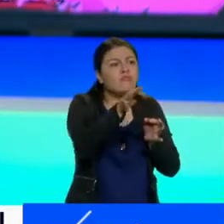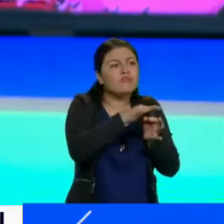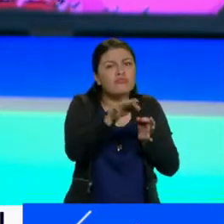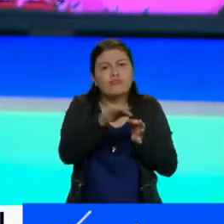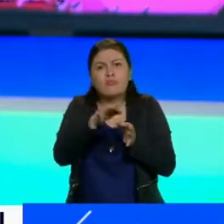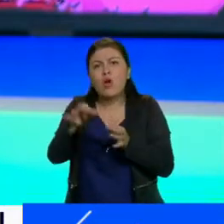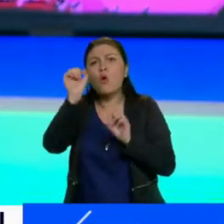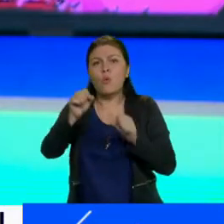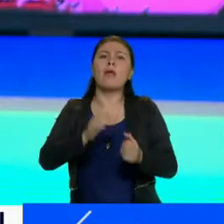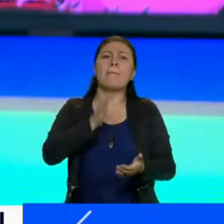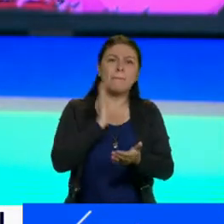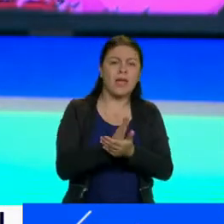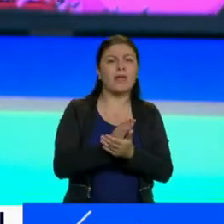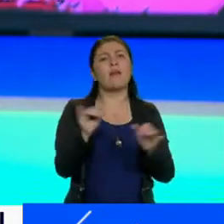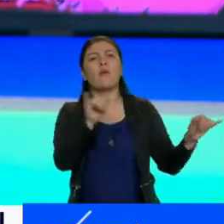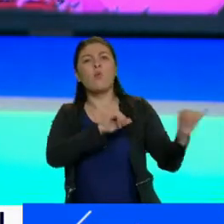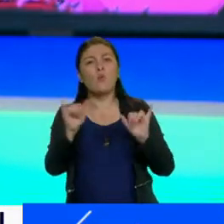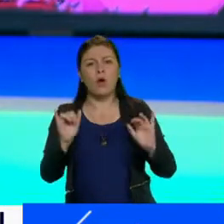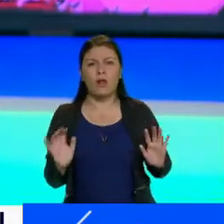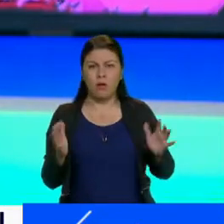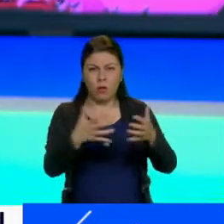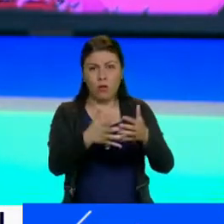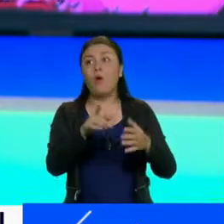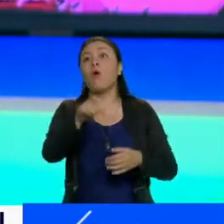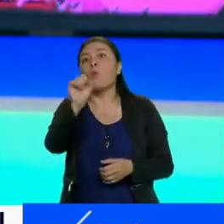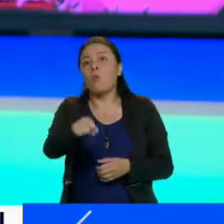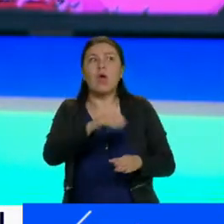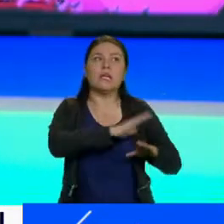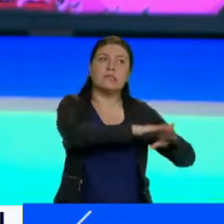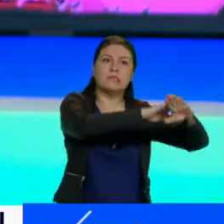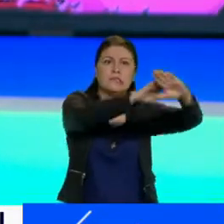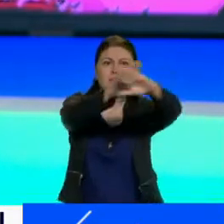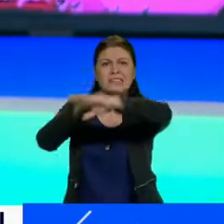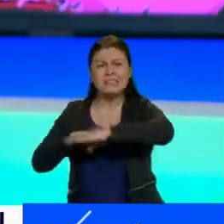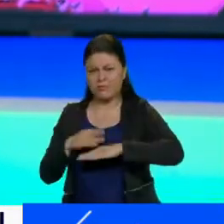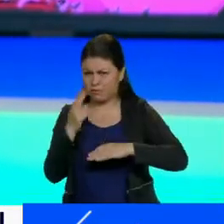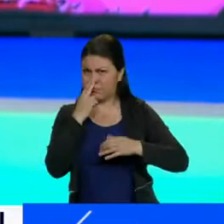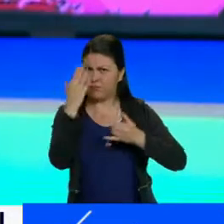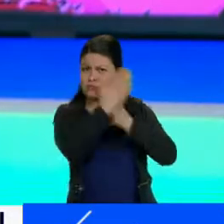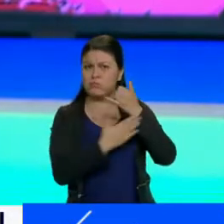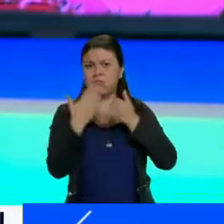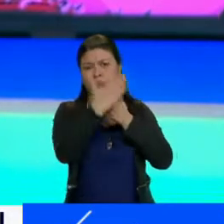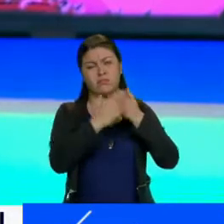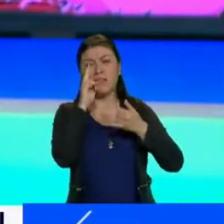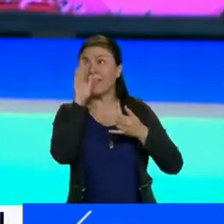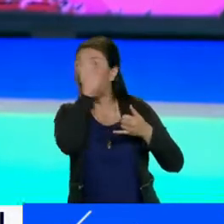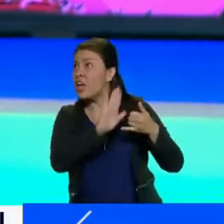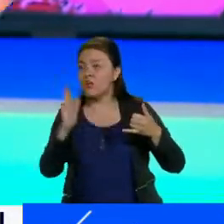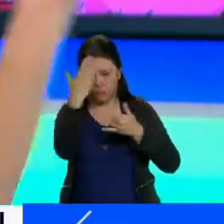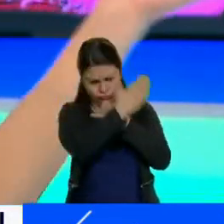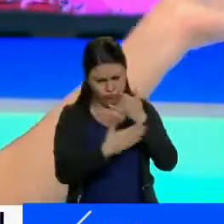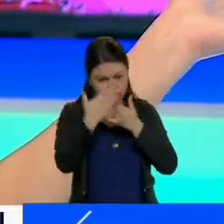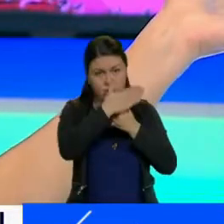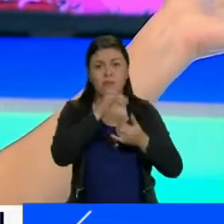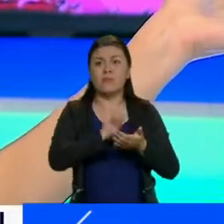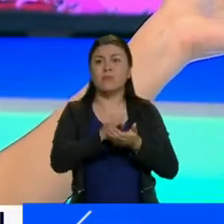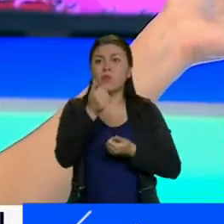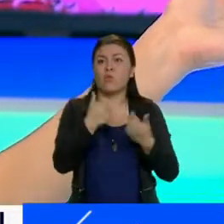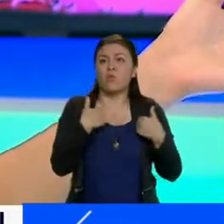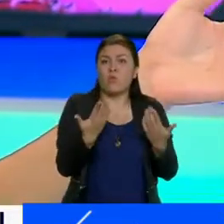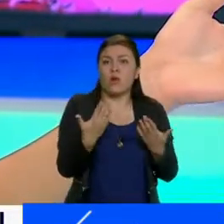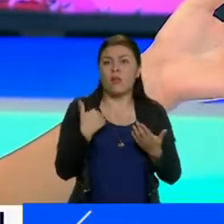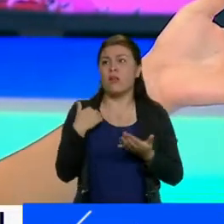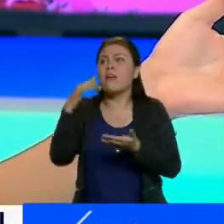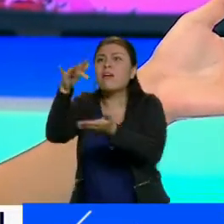natural como el de Mocoa, y a uno le dicen eso y entonces dice que nos vamos allá y nos ponemos a